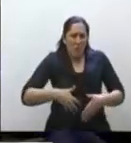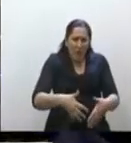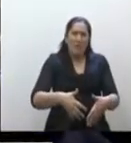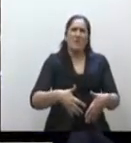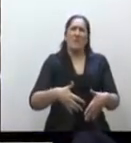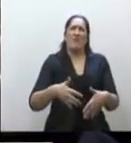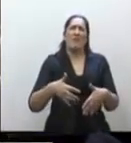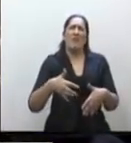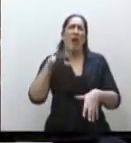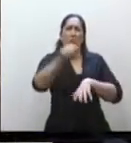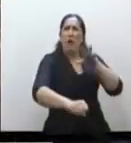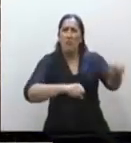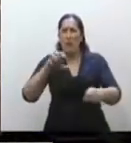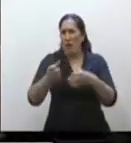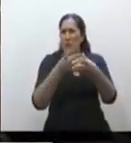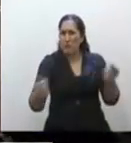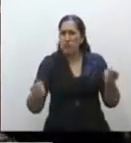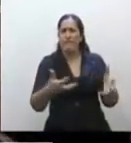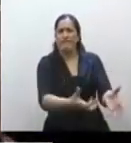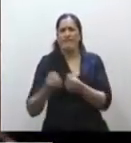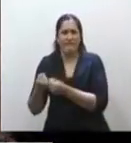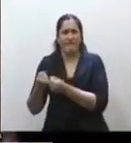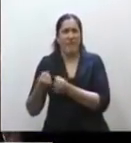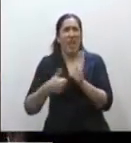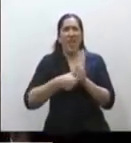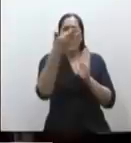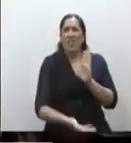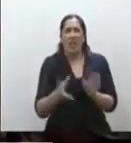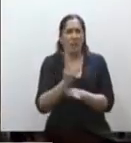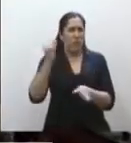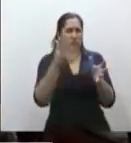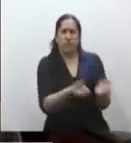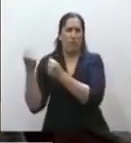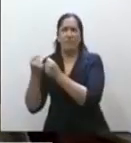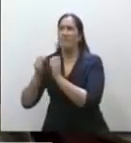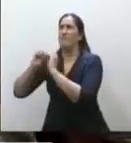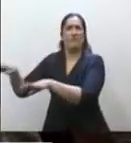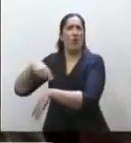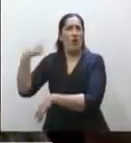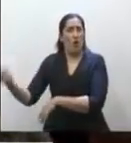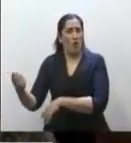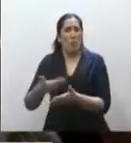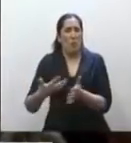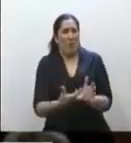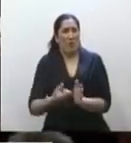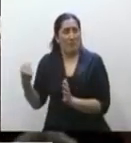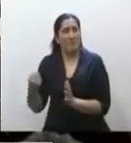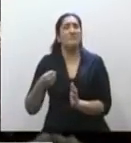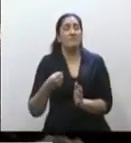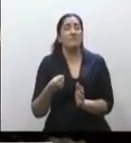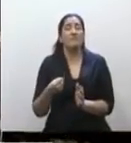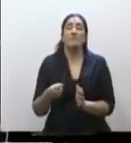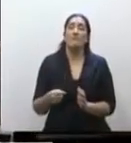embarazadas, a chicos sustraídos a su identidad, a bebés apropiados.